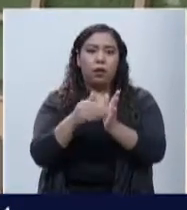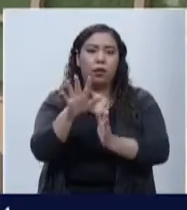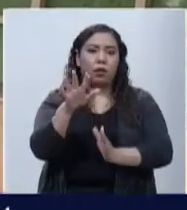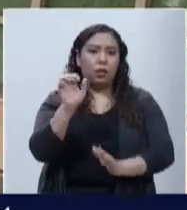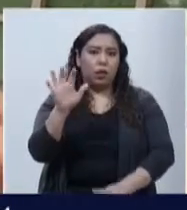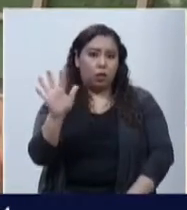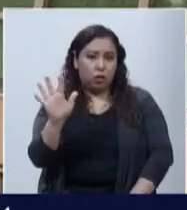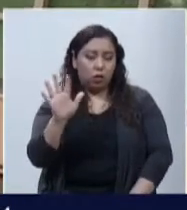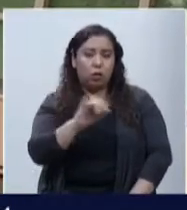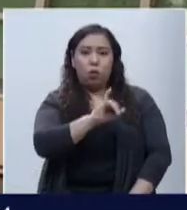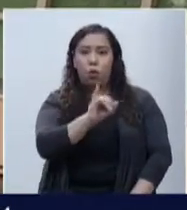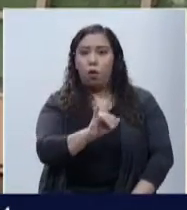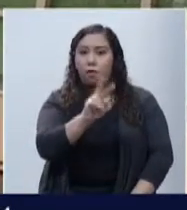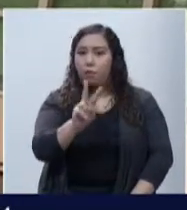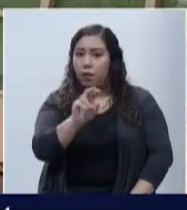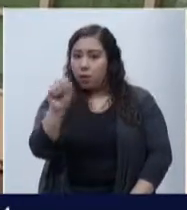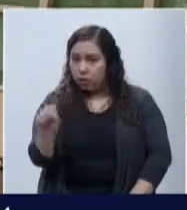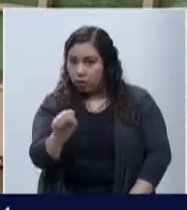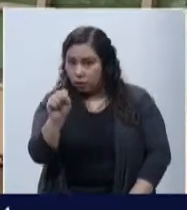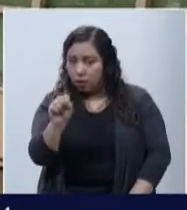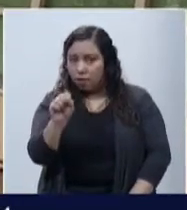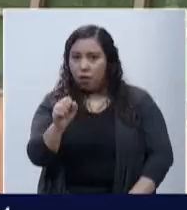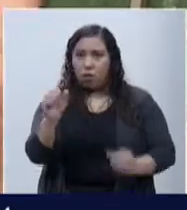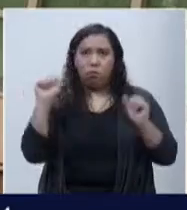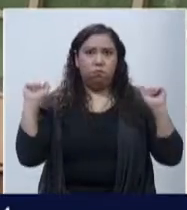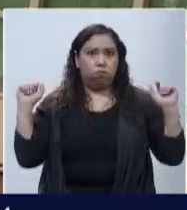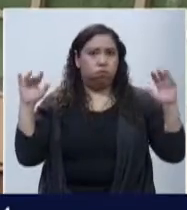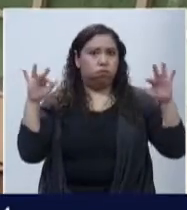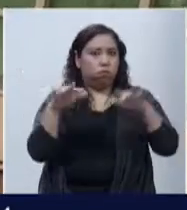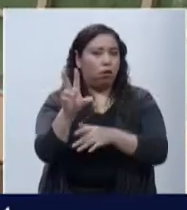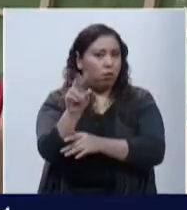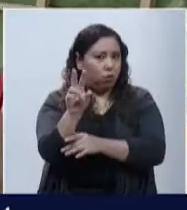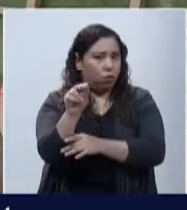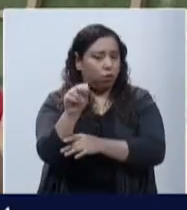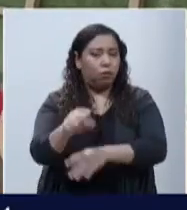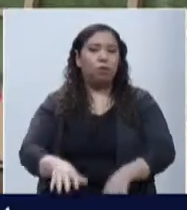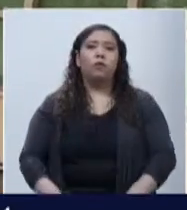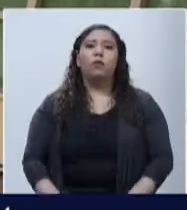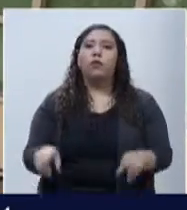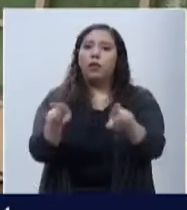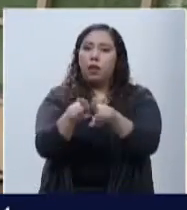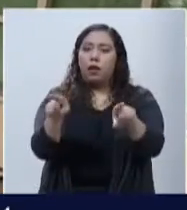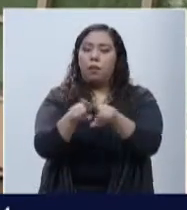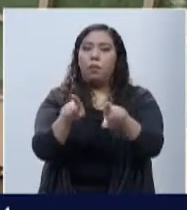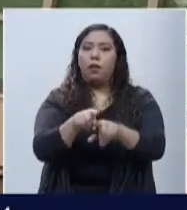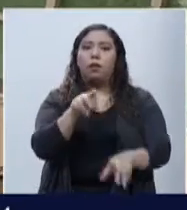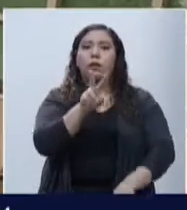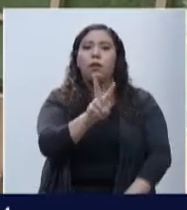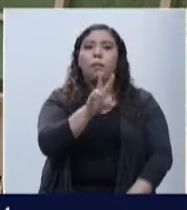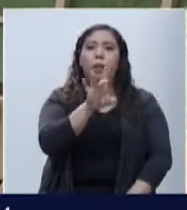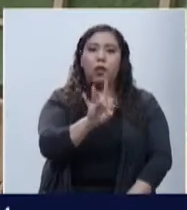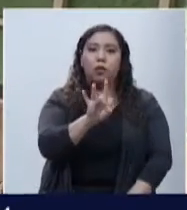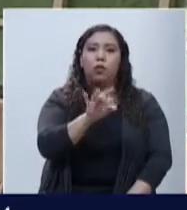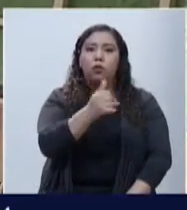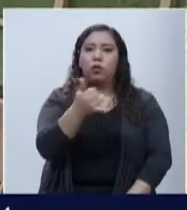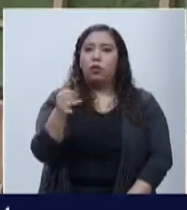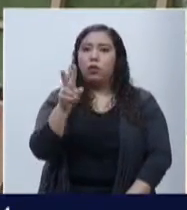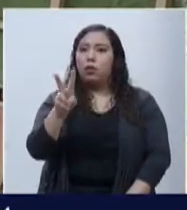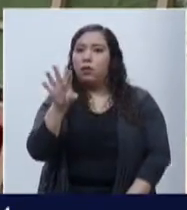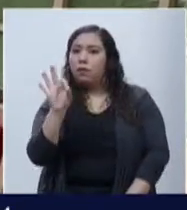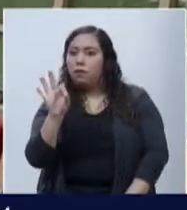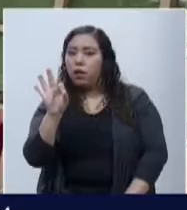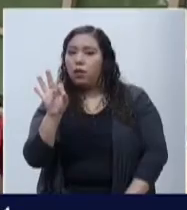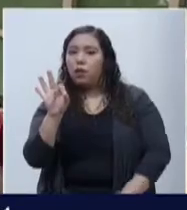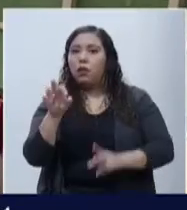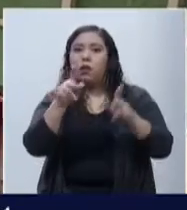distribuidos entre jueves viernes y sábados para que prestarlo mehren para garantizar al mismo tiempo comenzamos lo que es el 28 y 21 a vacunar independientes